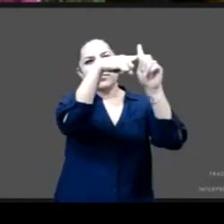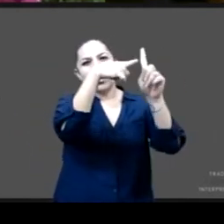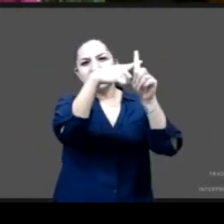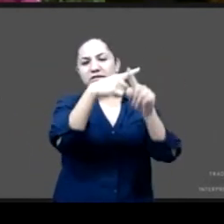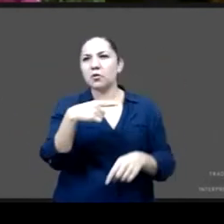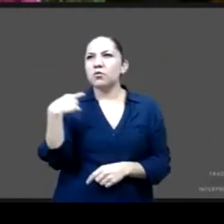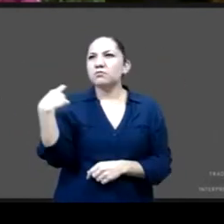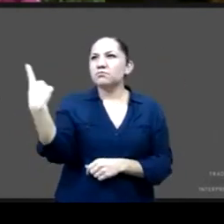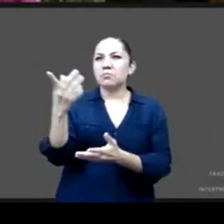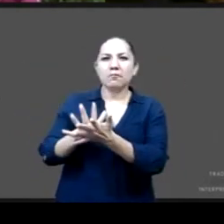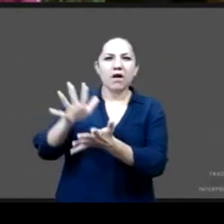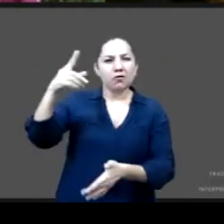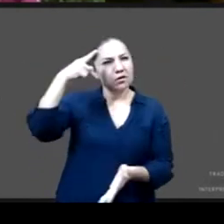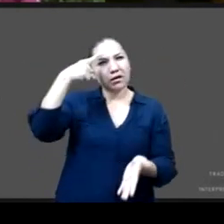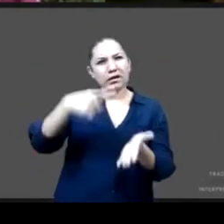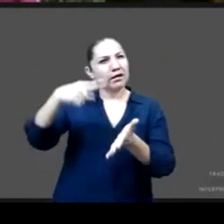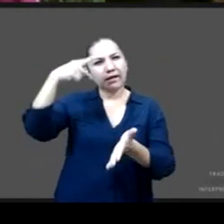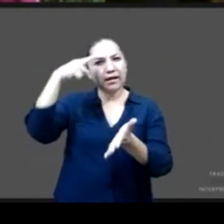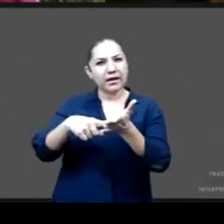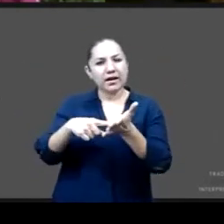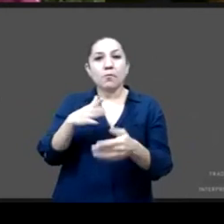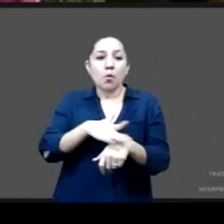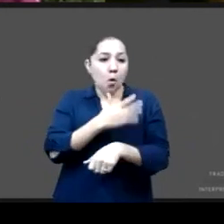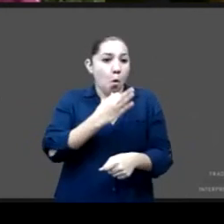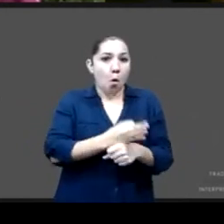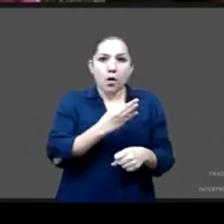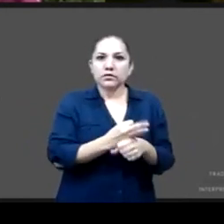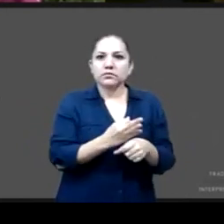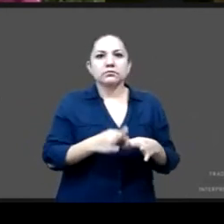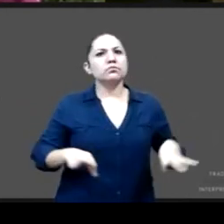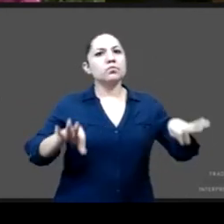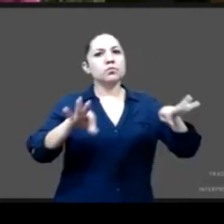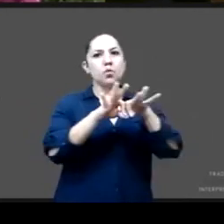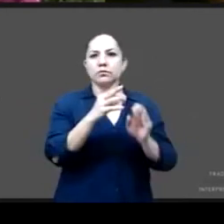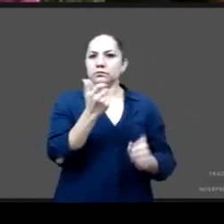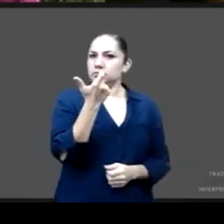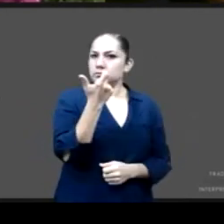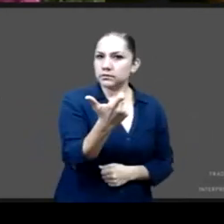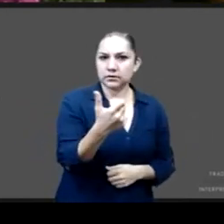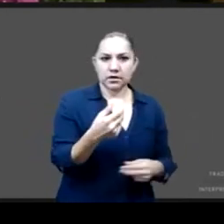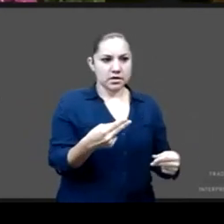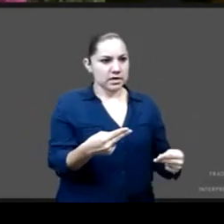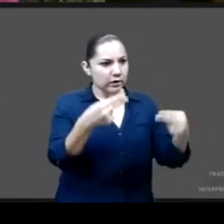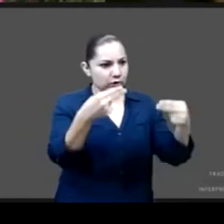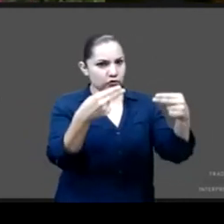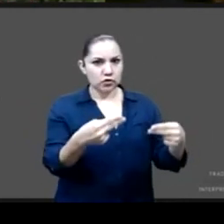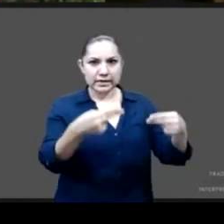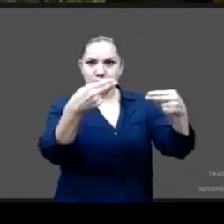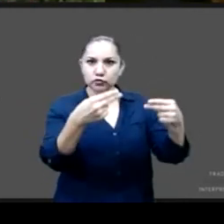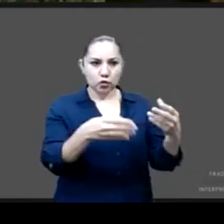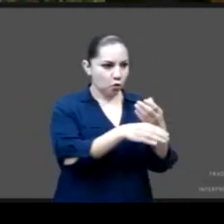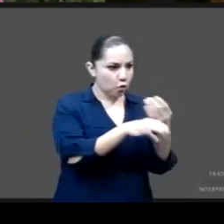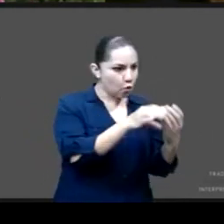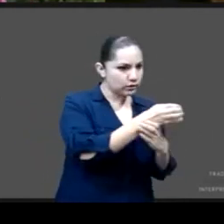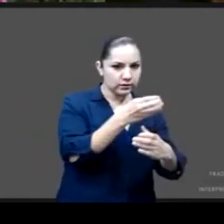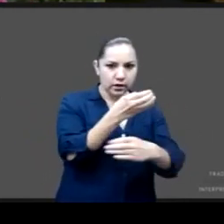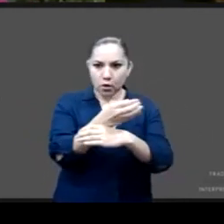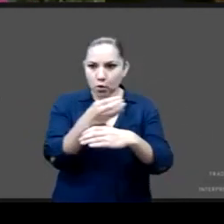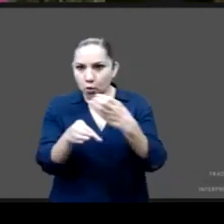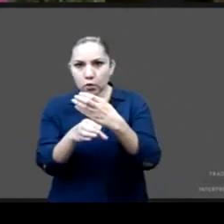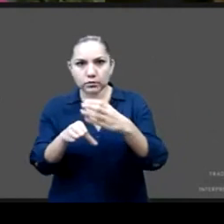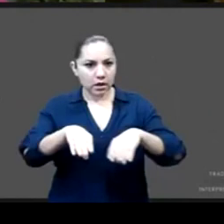toda la vida todo es negocio todo es mercantilizable todo es mercancía pero al mismo tiempo también